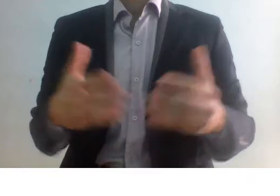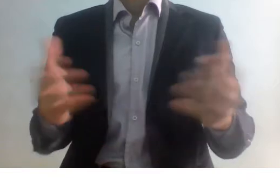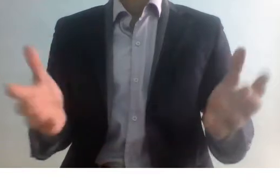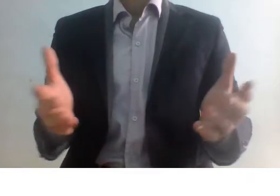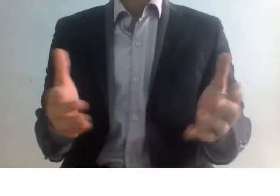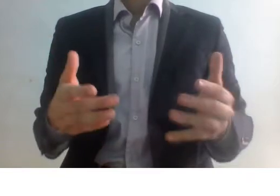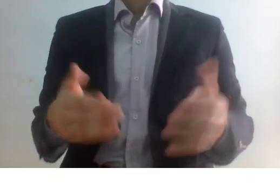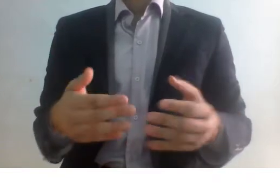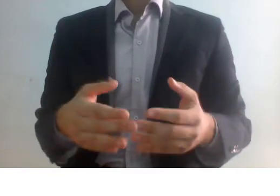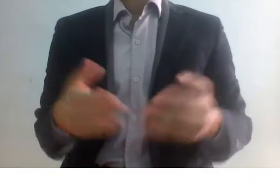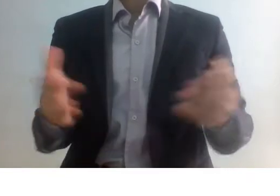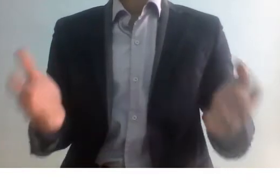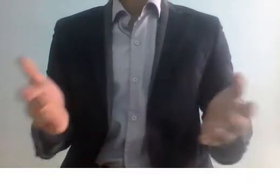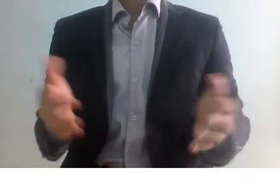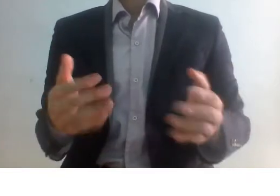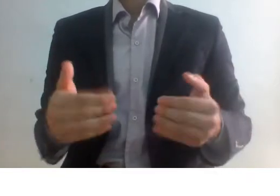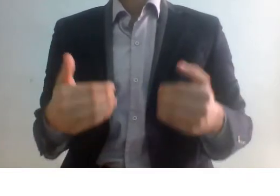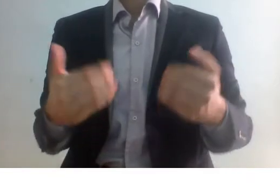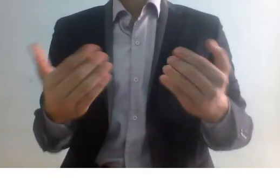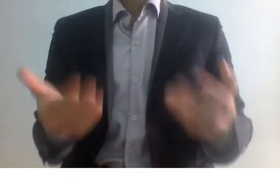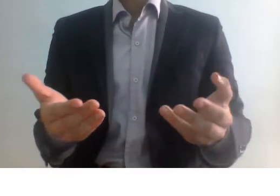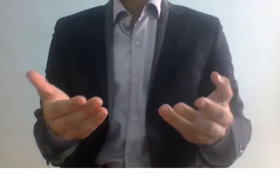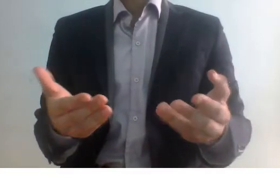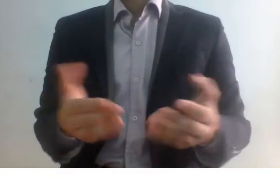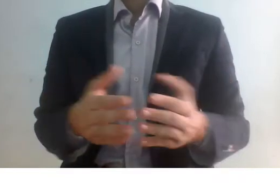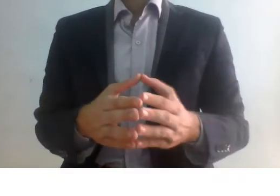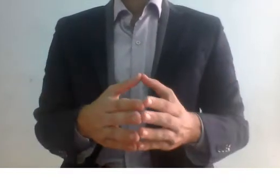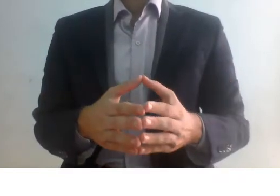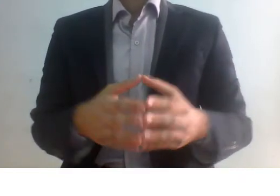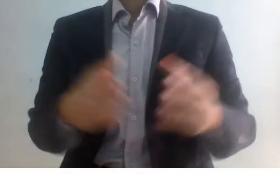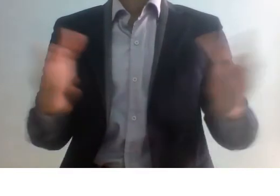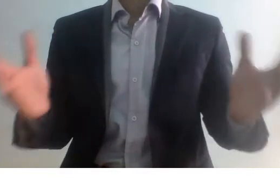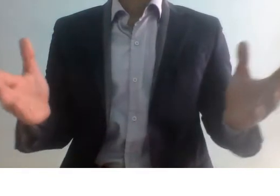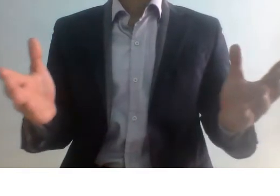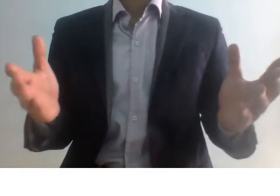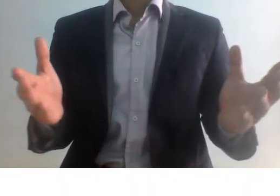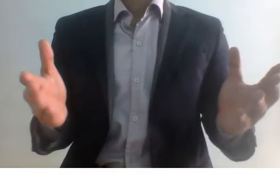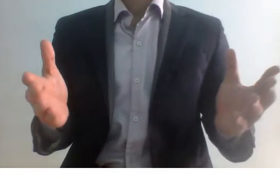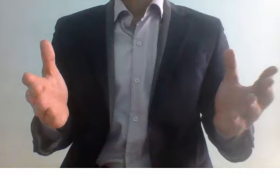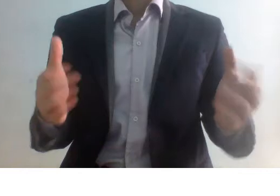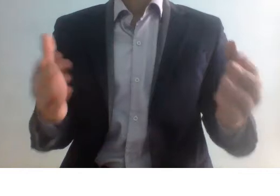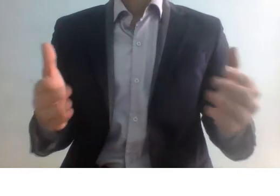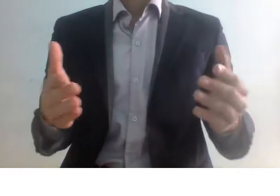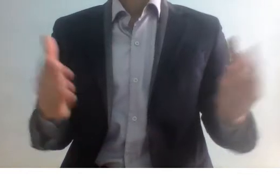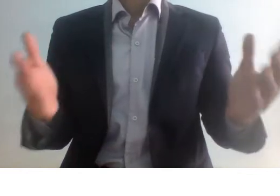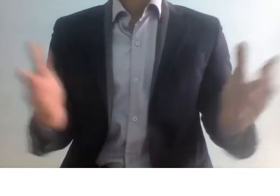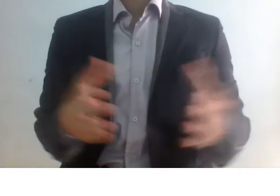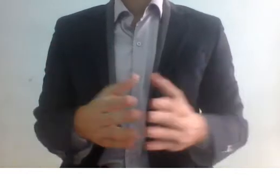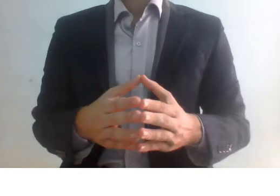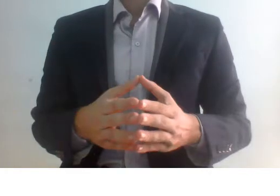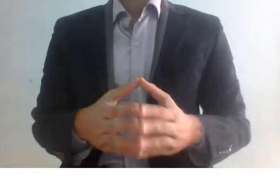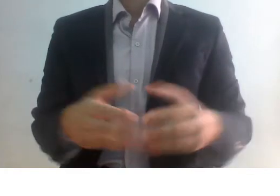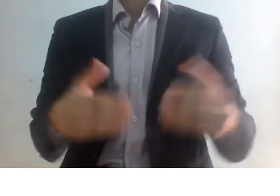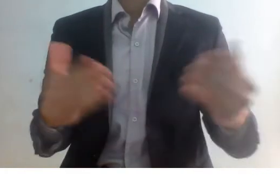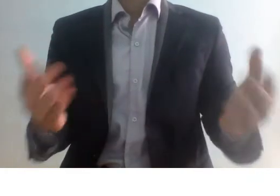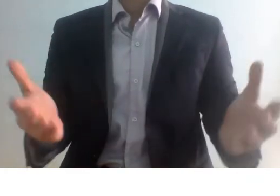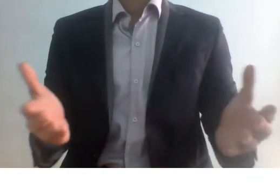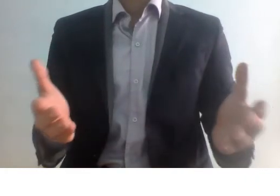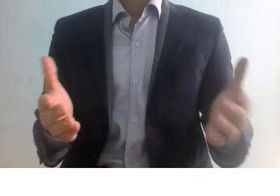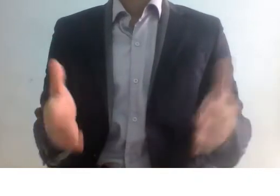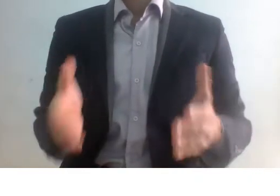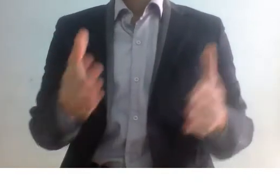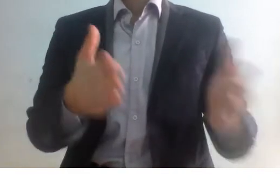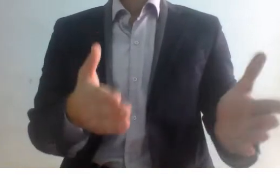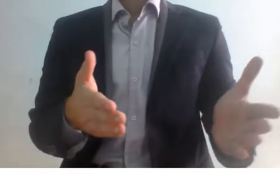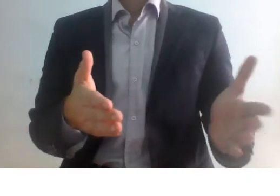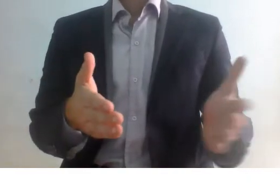derechos, no importa porque genera economía. Ese es el tipo de razonamiento de estos empresarios que tienen todavía la mentalidad de los sexenios pasados.